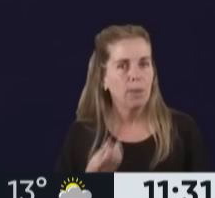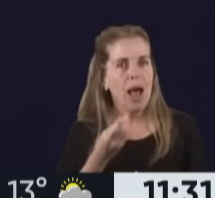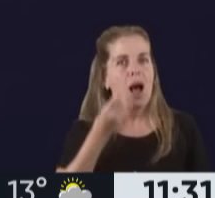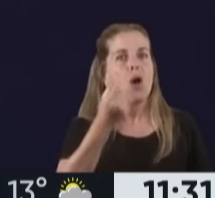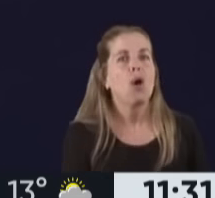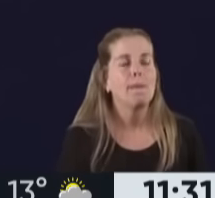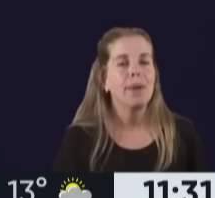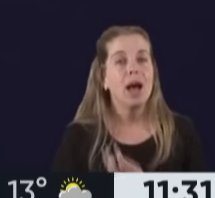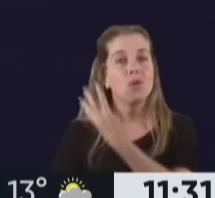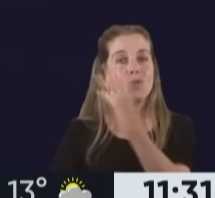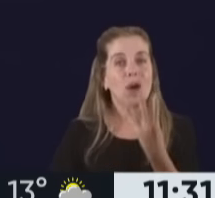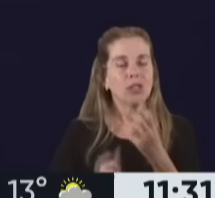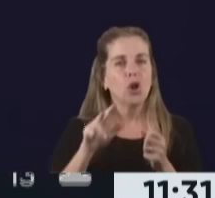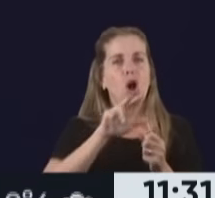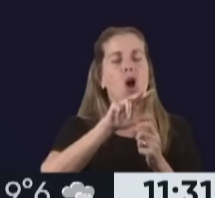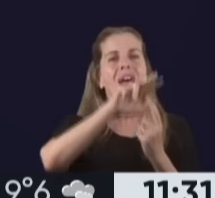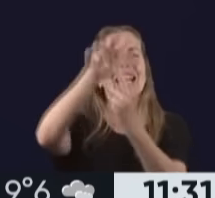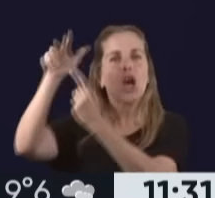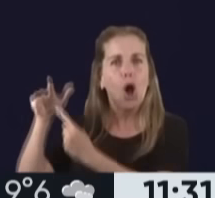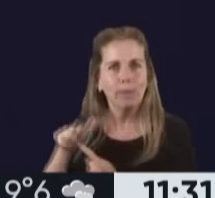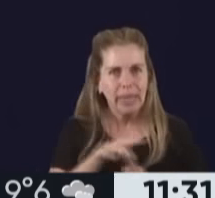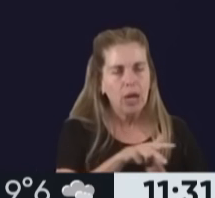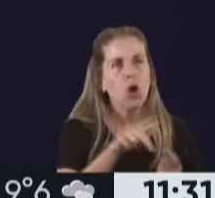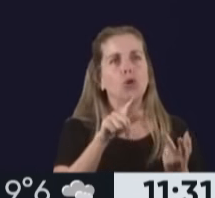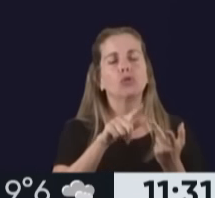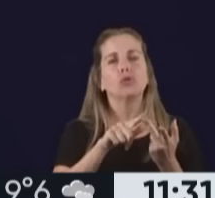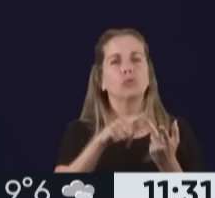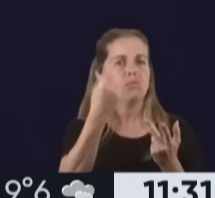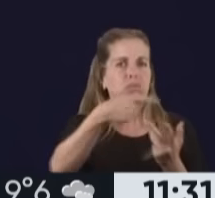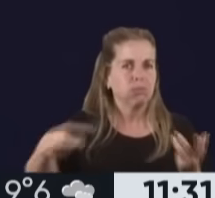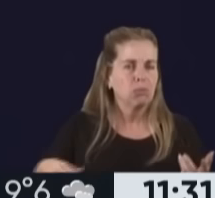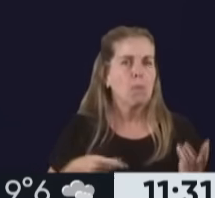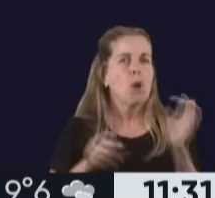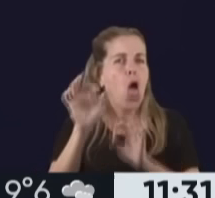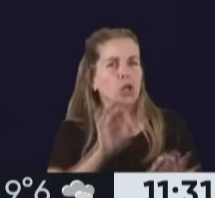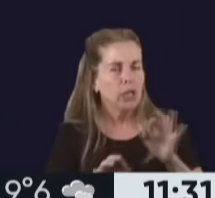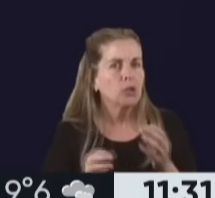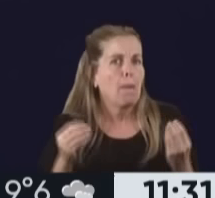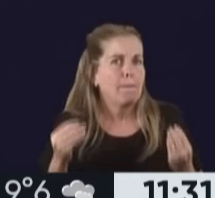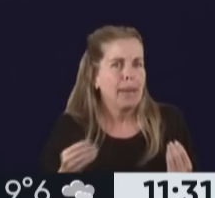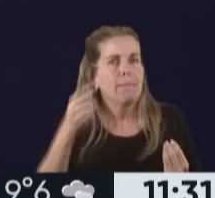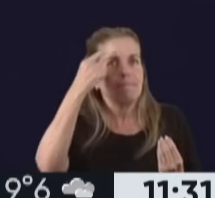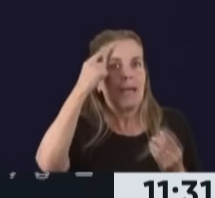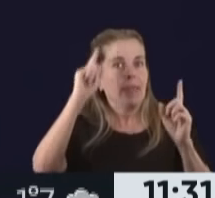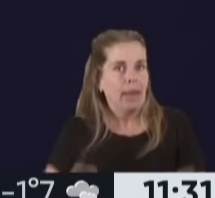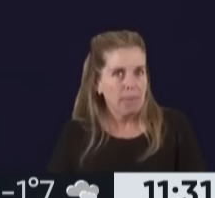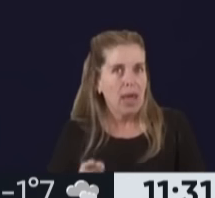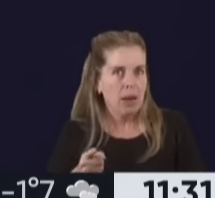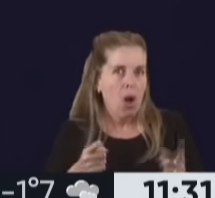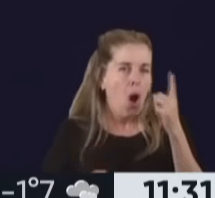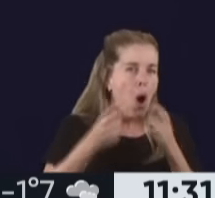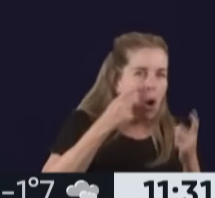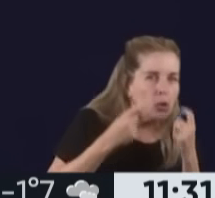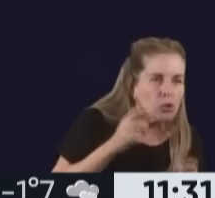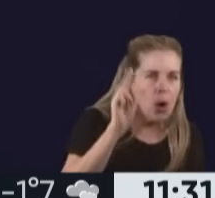helicópteros AW109 junto al CACIB, un banco de crédito agrícola francés, con el objetivo de mejorar la capacidad de vigilancia y control